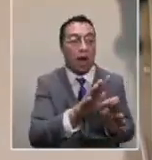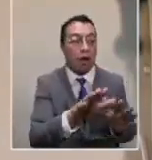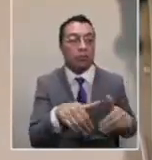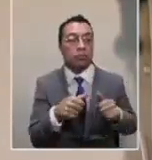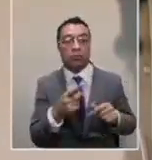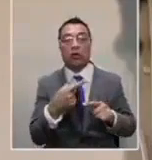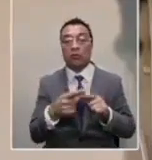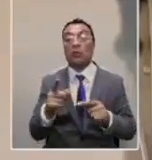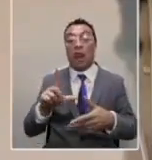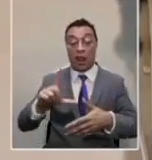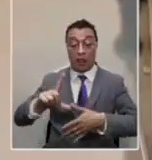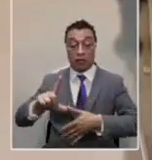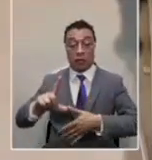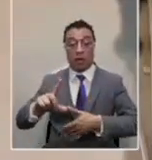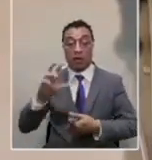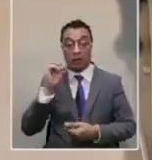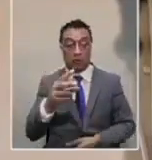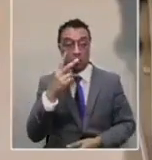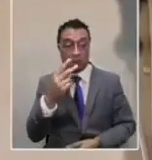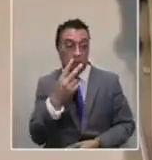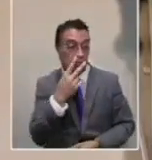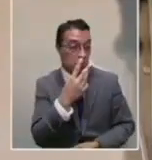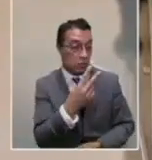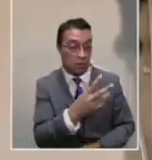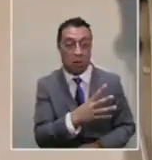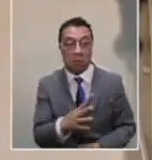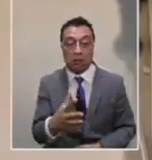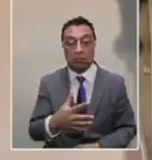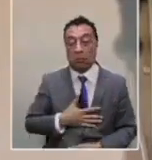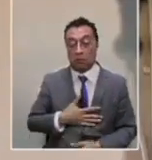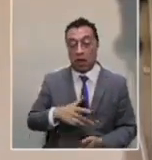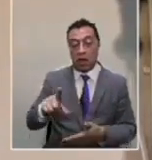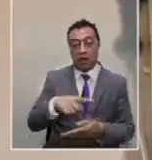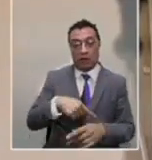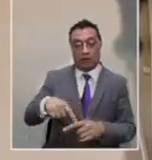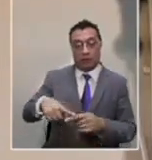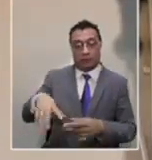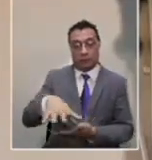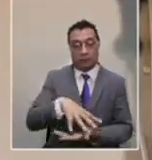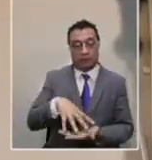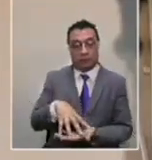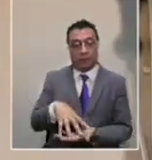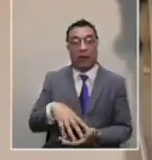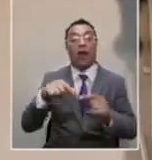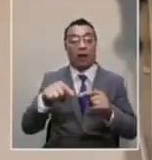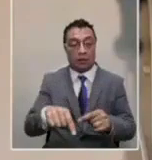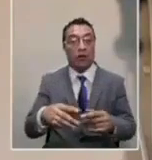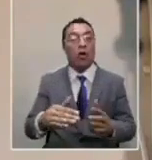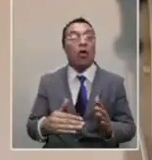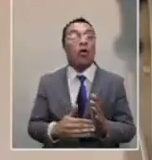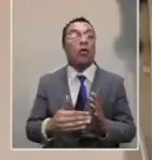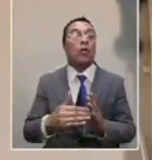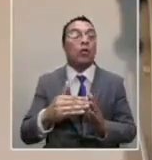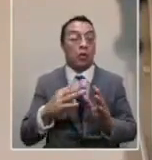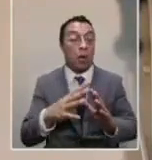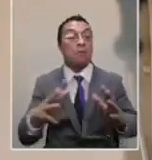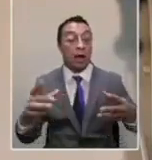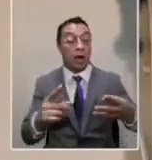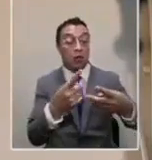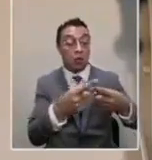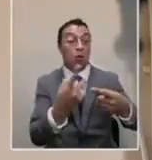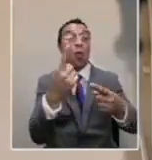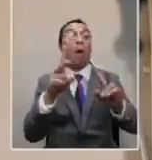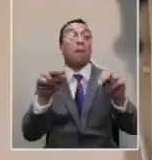destinos. Y sobre todo los migrantes latinoamericanos tienden a mirar más la región. Entonces, un factor que ha incidido en el incremento de los